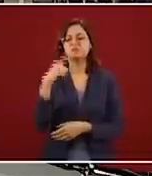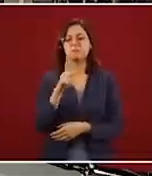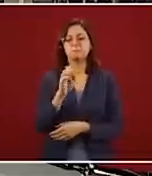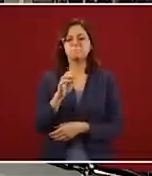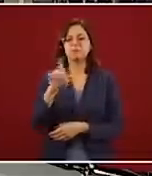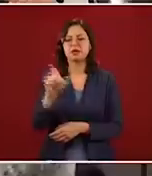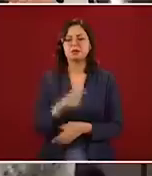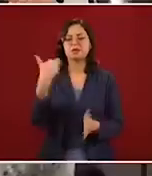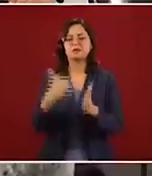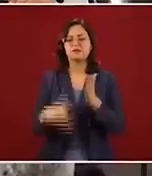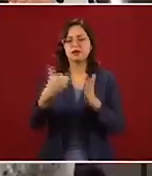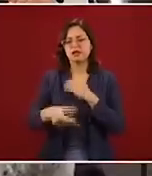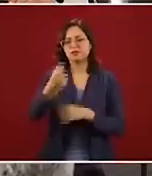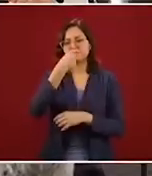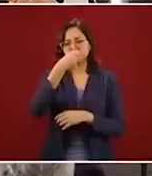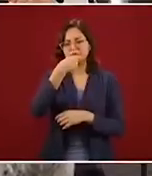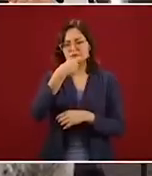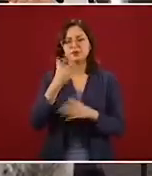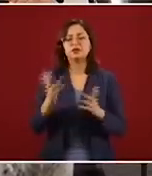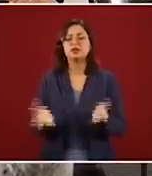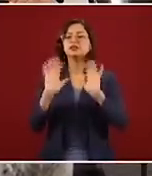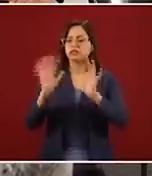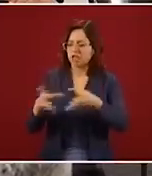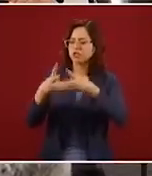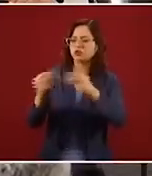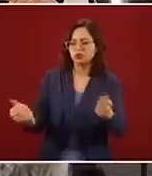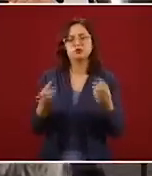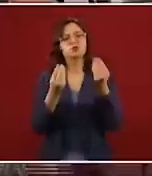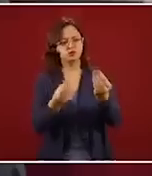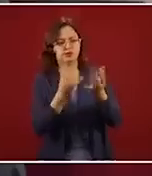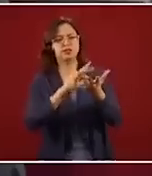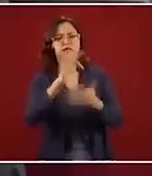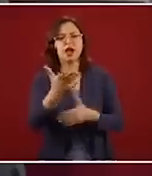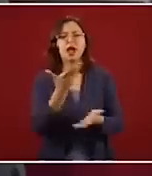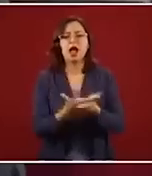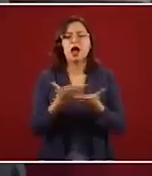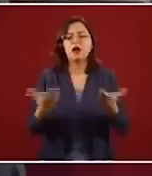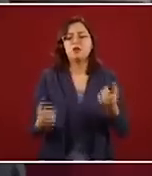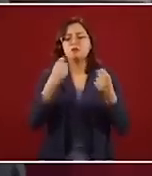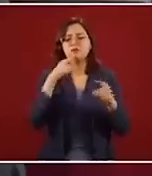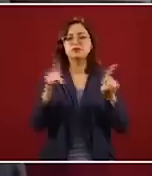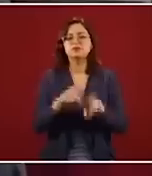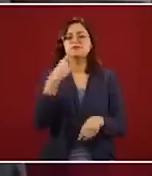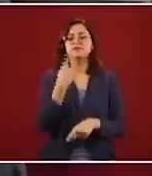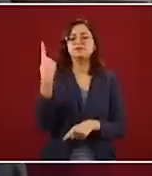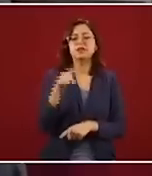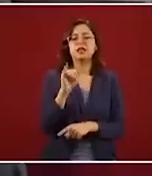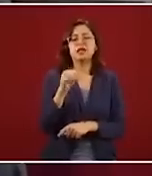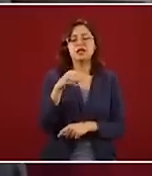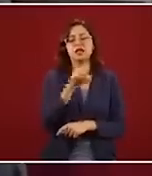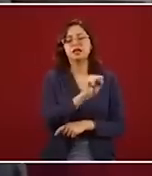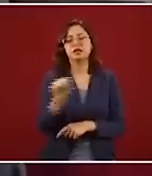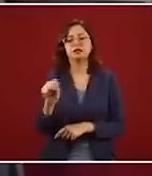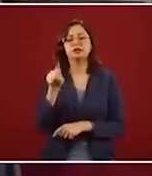surtían medicinas, sí, y esto ya fue arreglado. Muchas gracias. Es por eso que ahora yo quiero hacer una denuncia directamente del IMSS de Colima, de